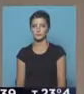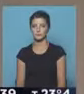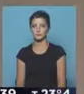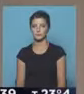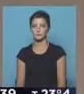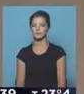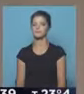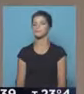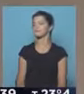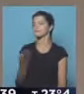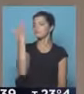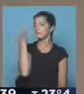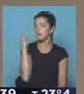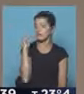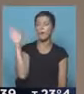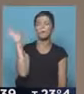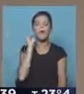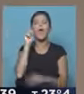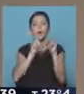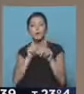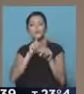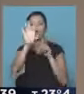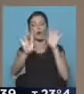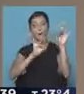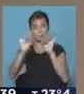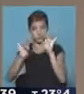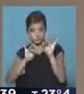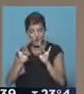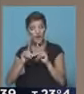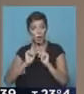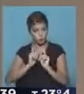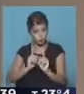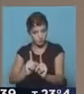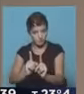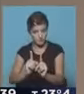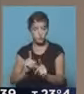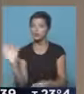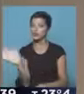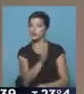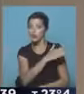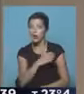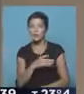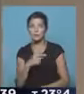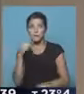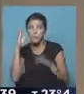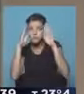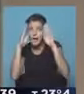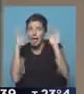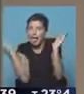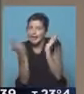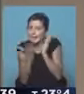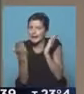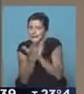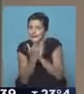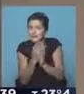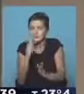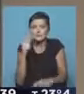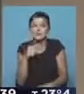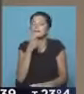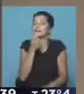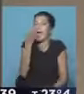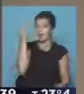escuchábamos en el informe alguno de los nombramientos siguen los nombramientos van a seguir estamos prestando todos en todo el mundo muchísima atención si se le prestó